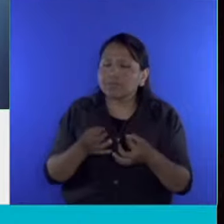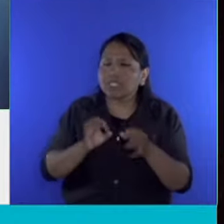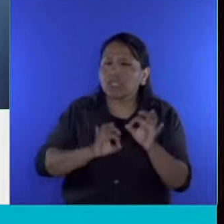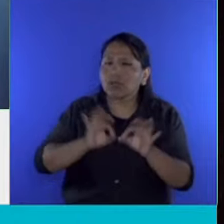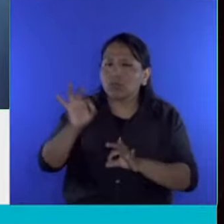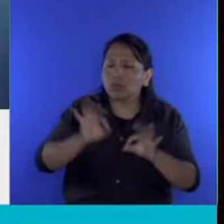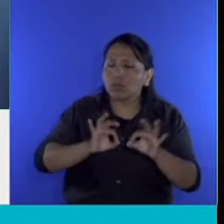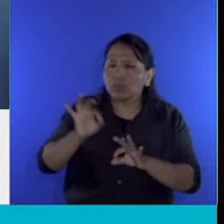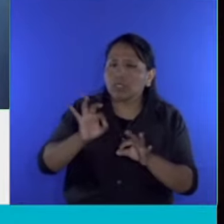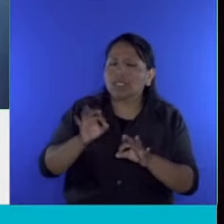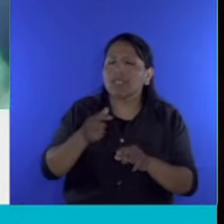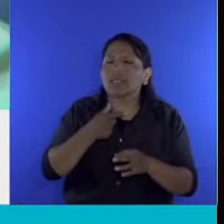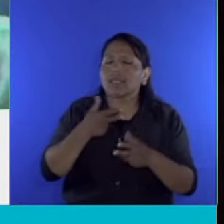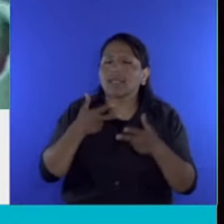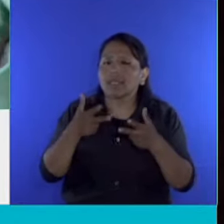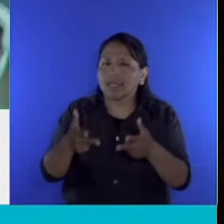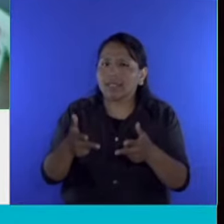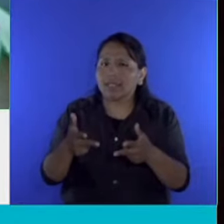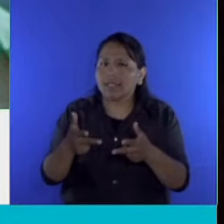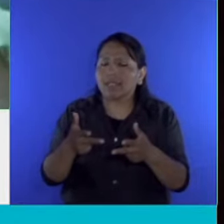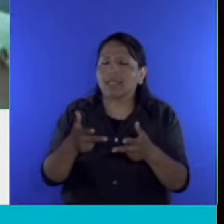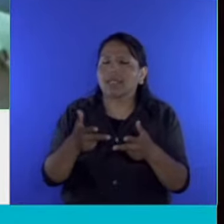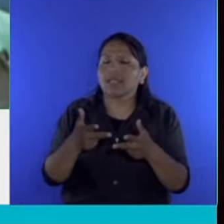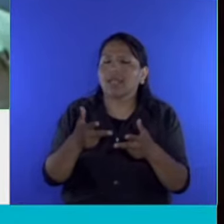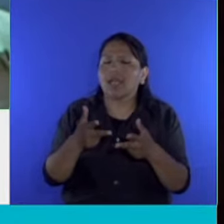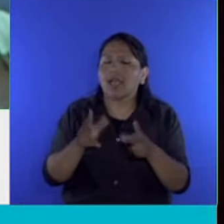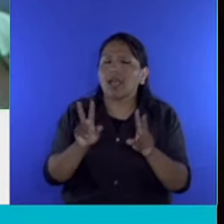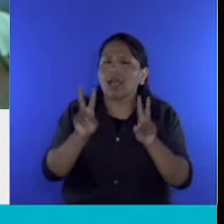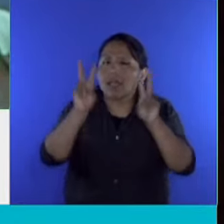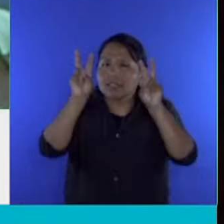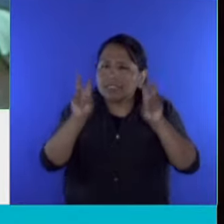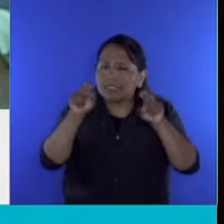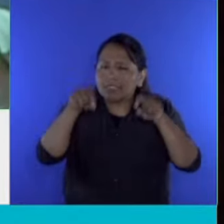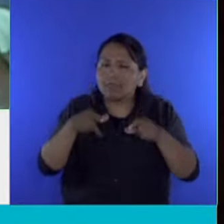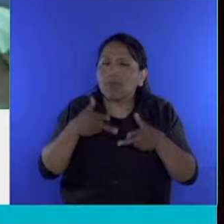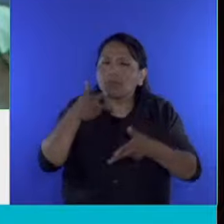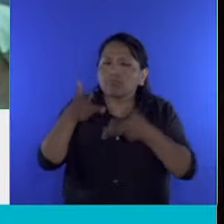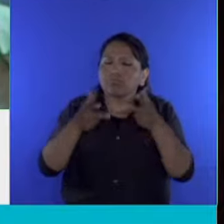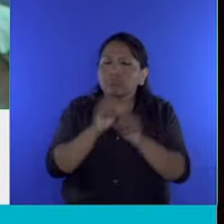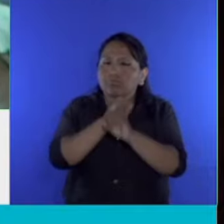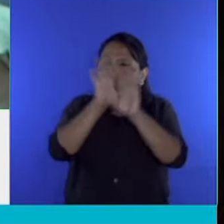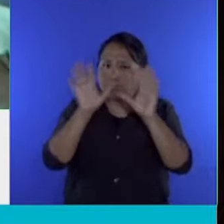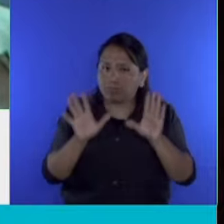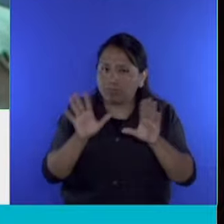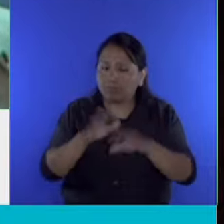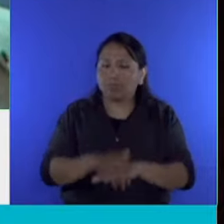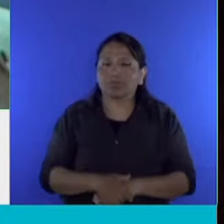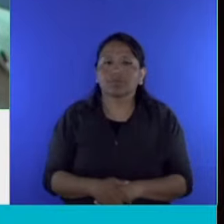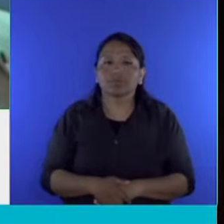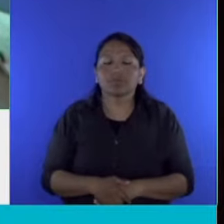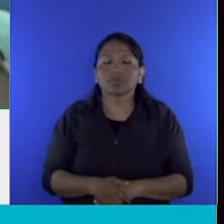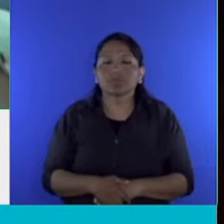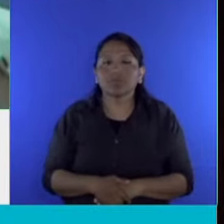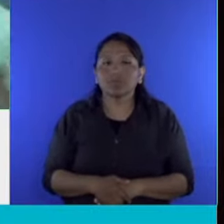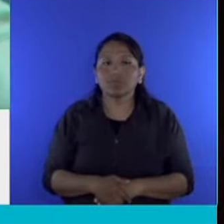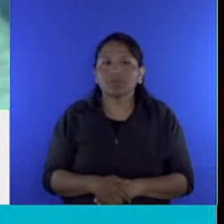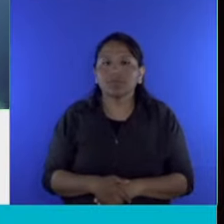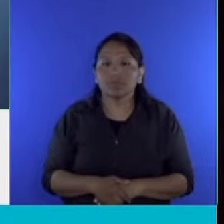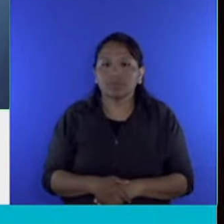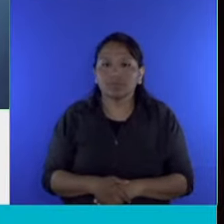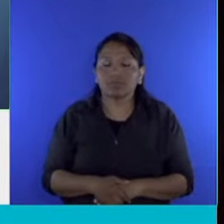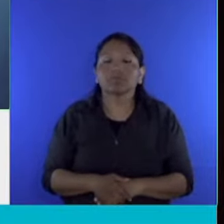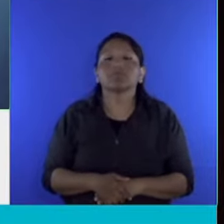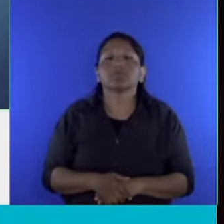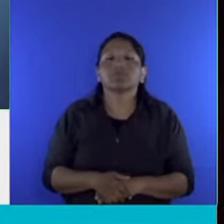proyecto que quería enmarcar este tema eh quiero